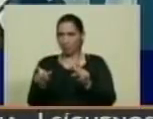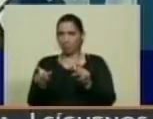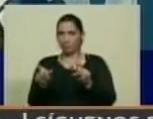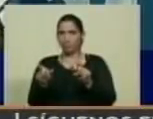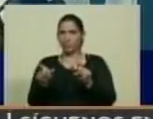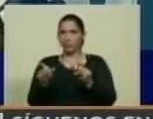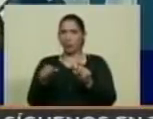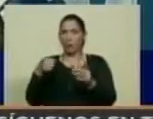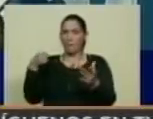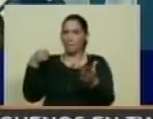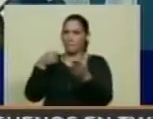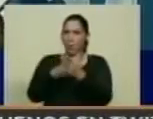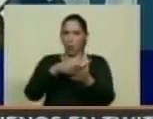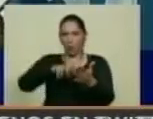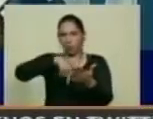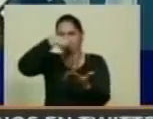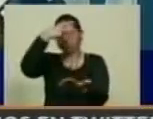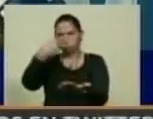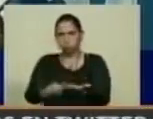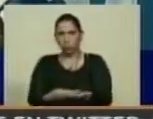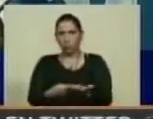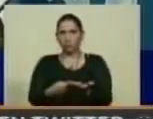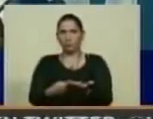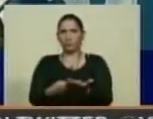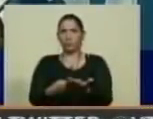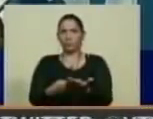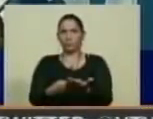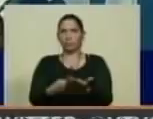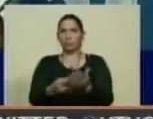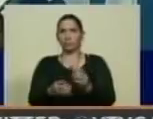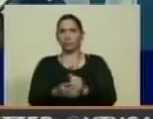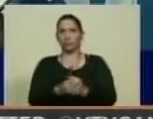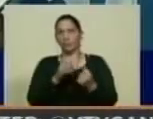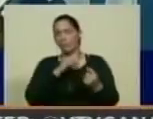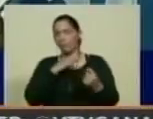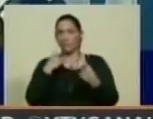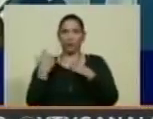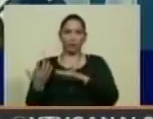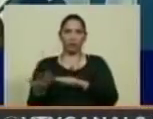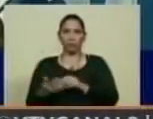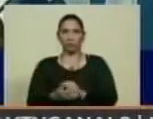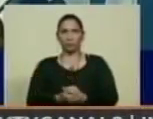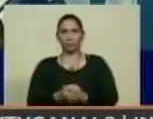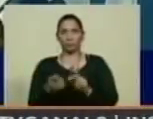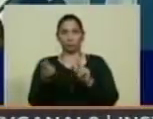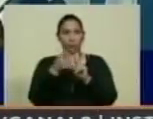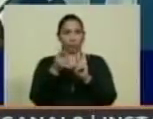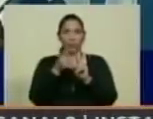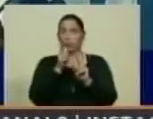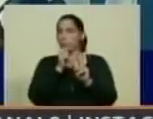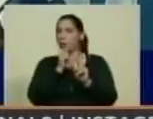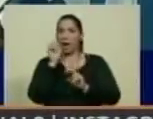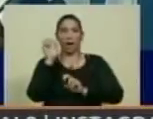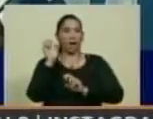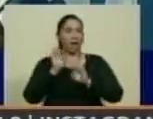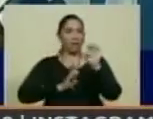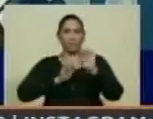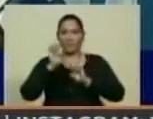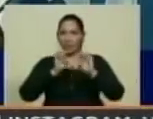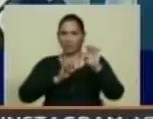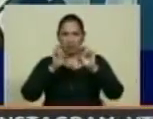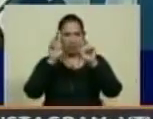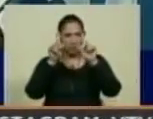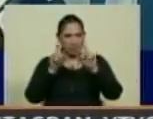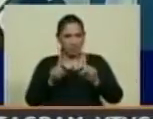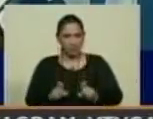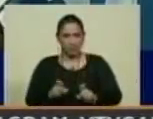golpe recibido al caer de una altura considerable y que no había evidencia de maltrato físico en el cuerpo previo